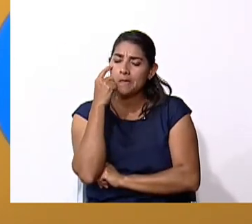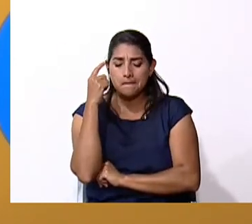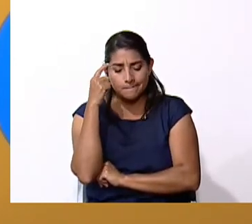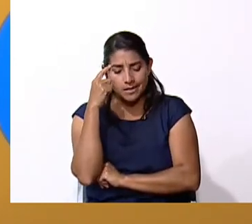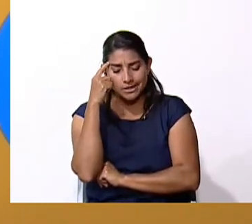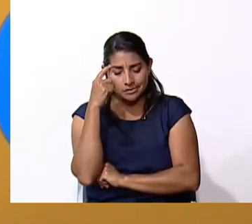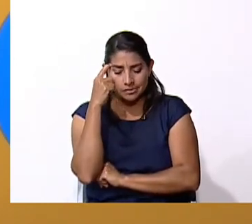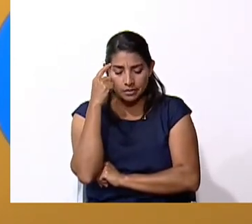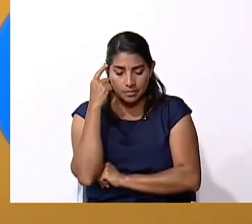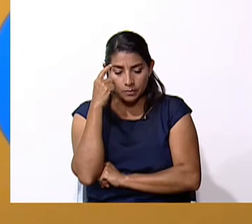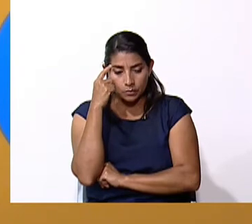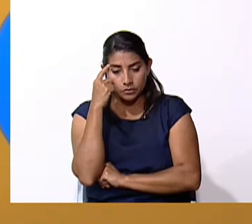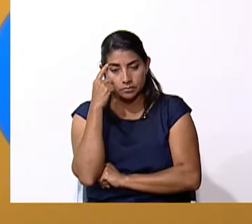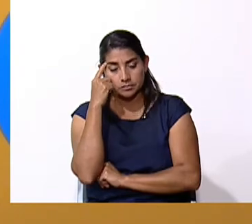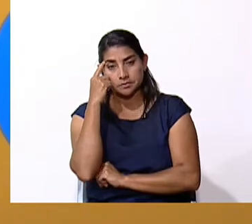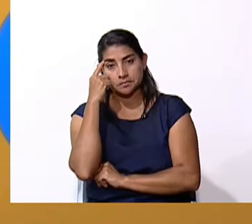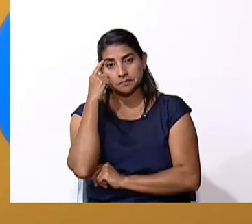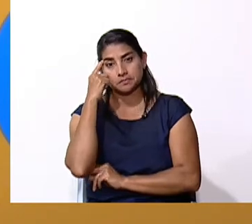Pensemos.